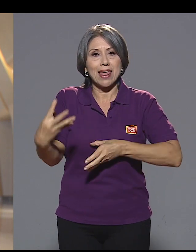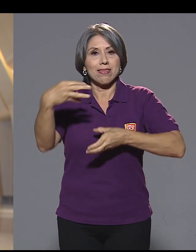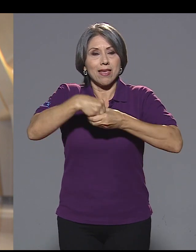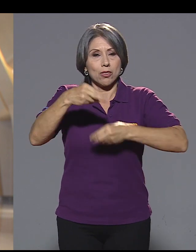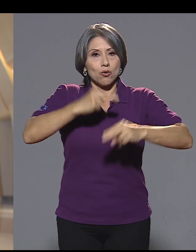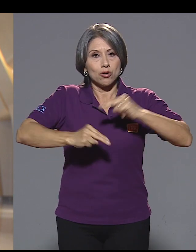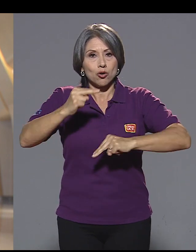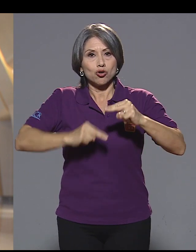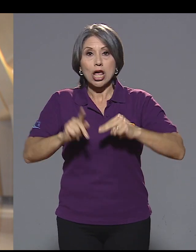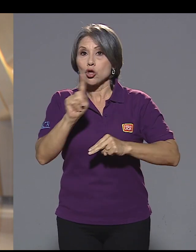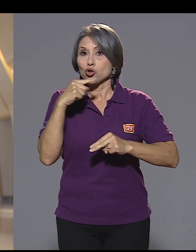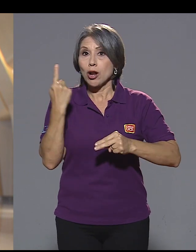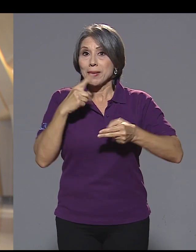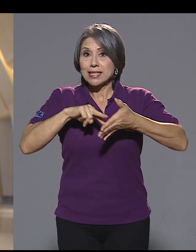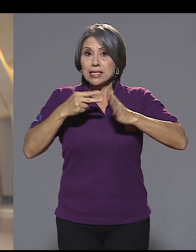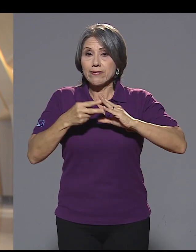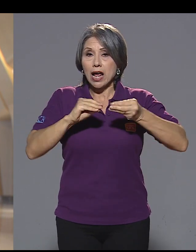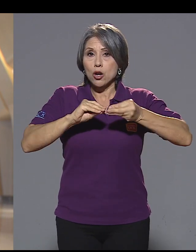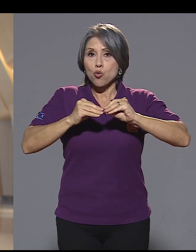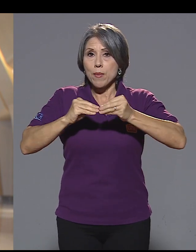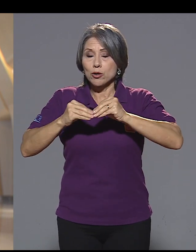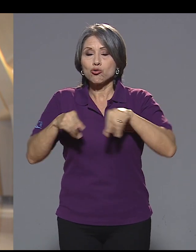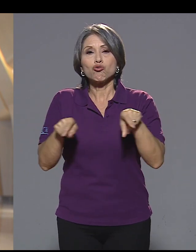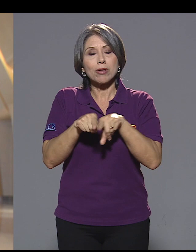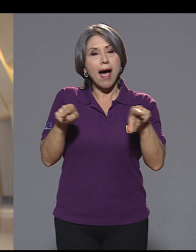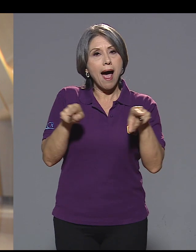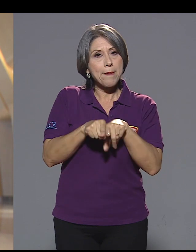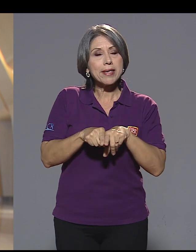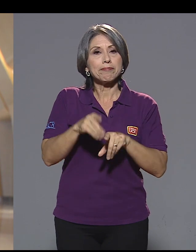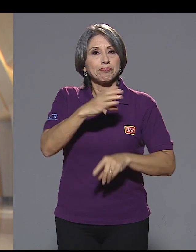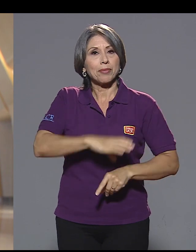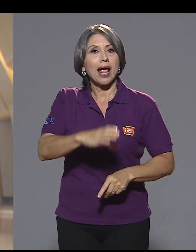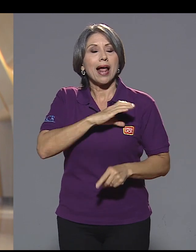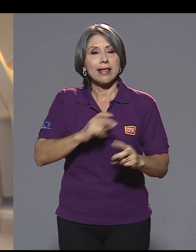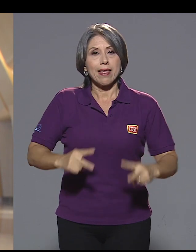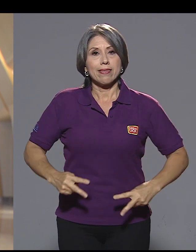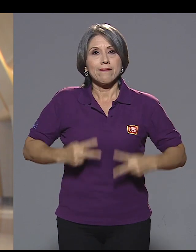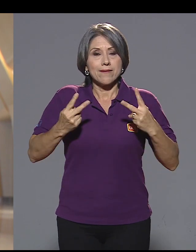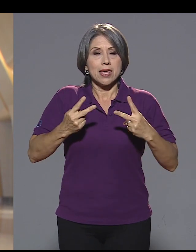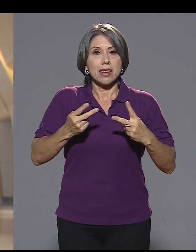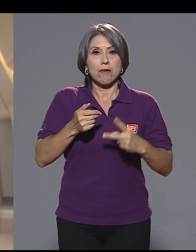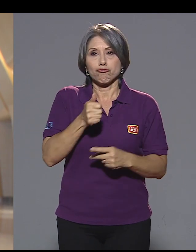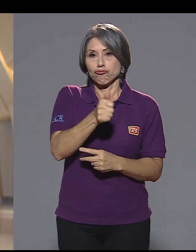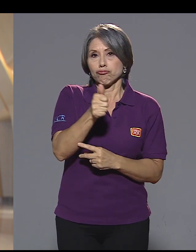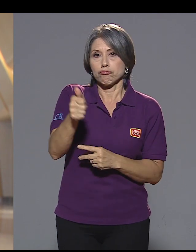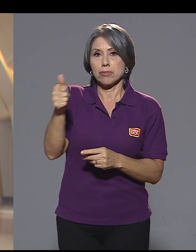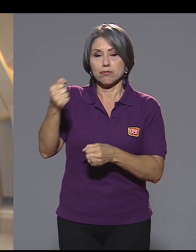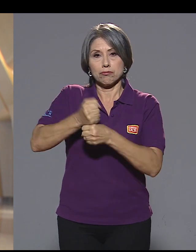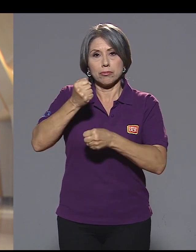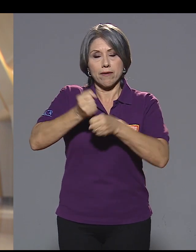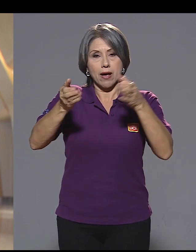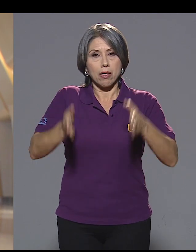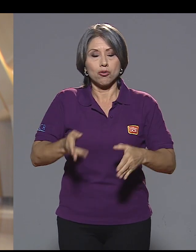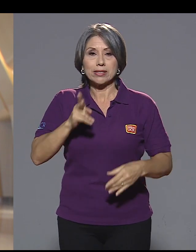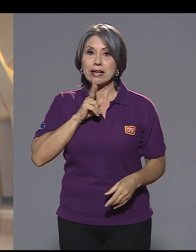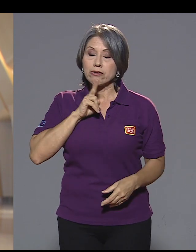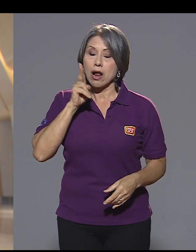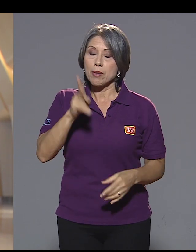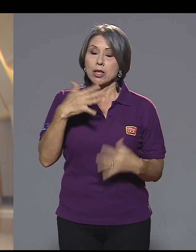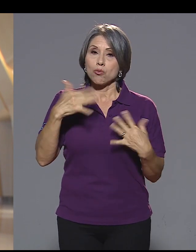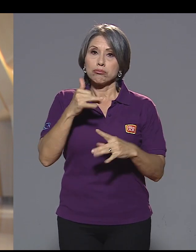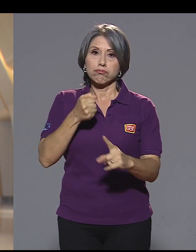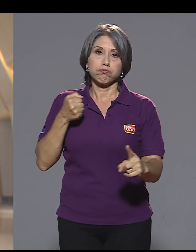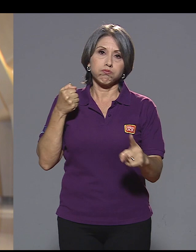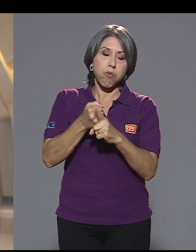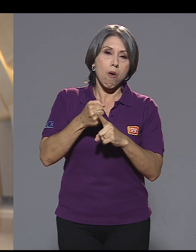solamente un tema de números, sino también en la calidad de vida que puedan tener los mismos trabajadores. Es realmente